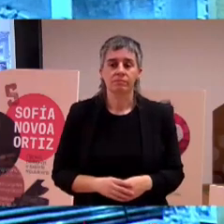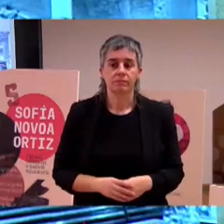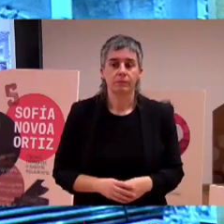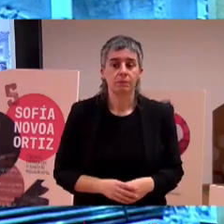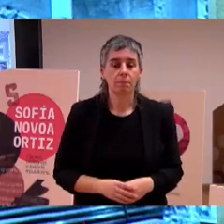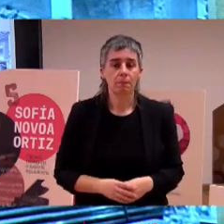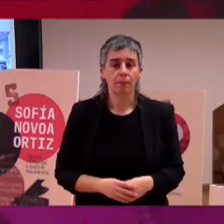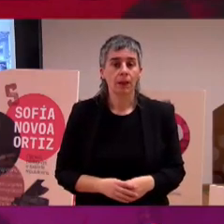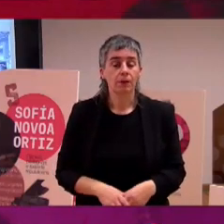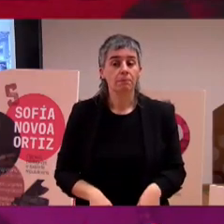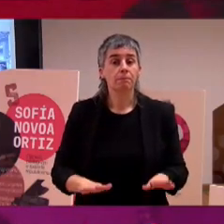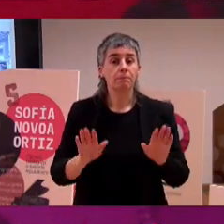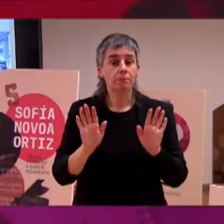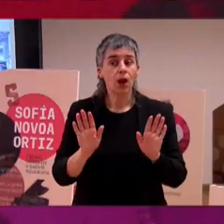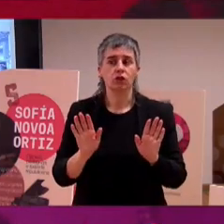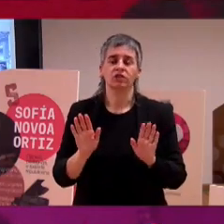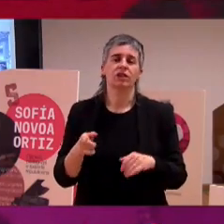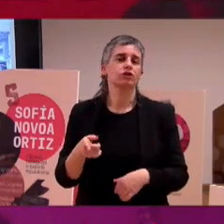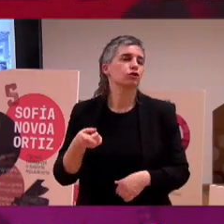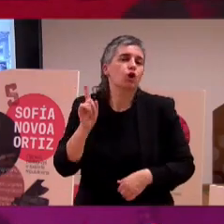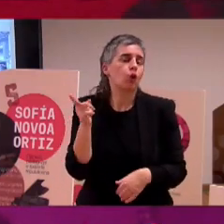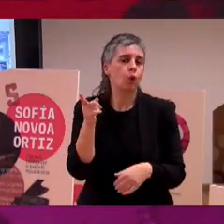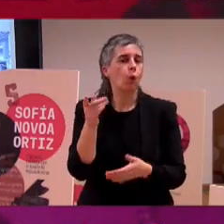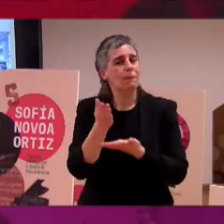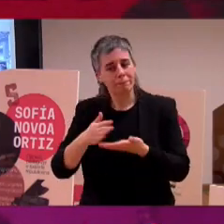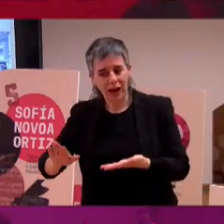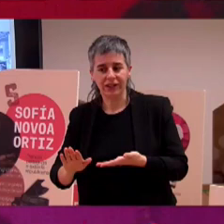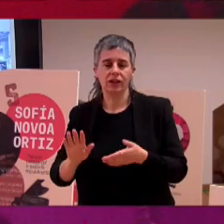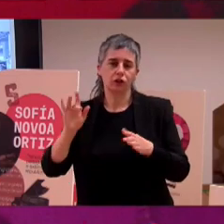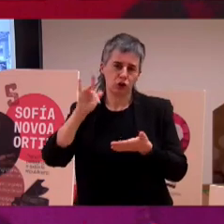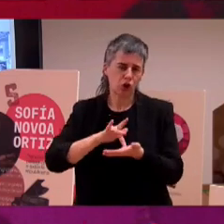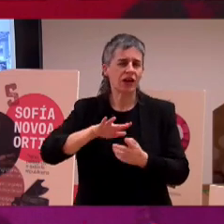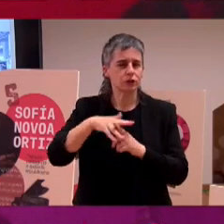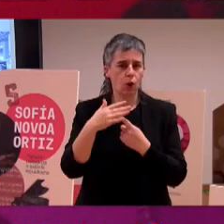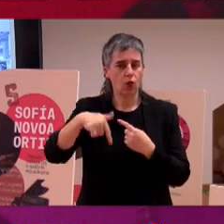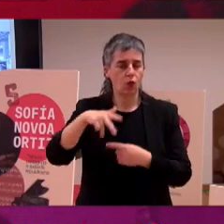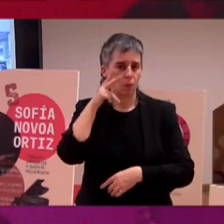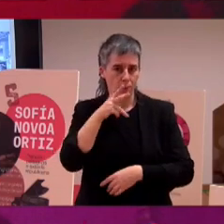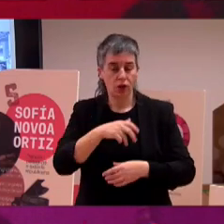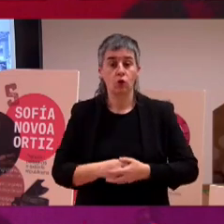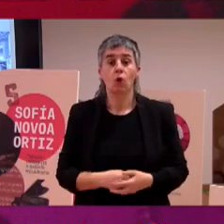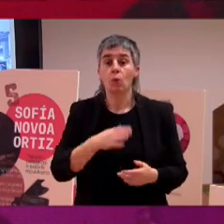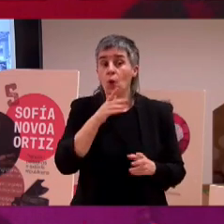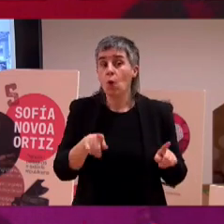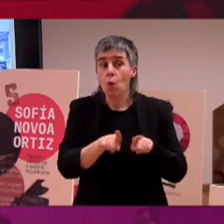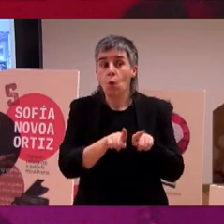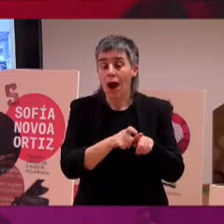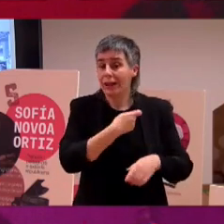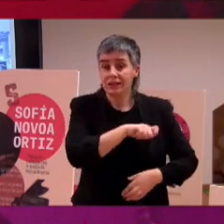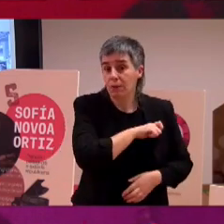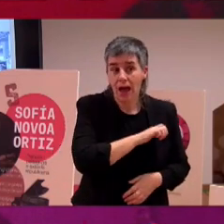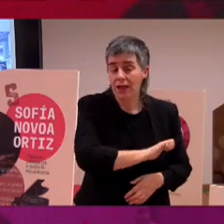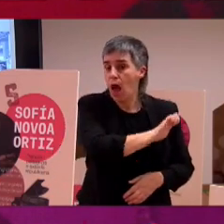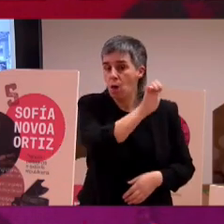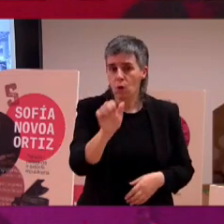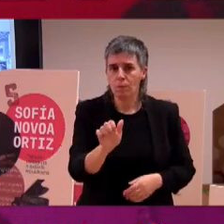Pero iso non é só, é só unha parte do que está a suceder en Vigo, porque, do mesmo xeito que no resto de España e de Europa, acelerase a